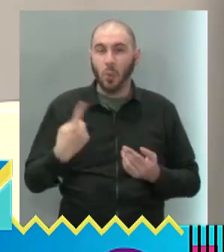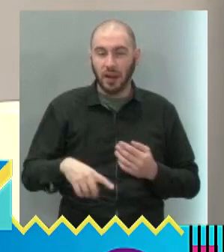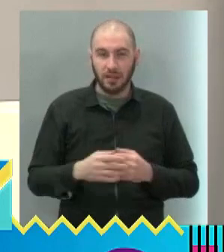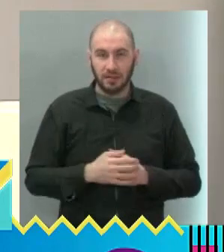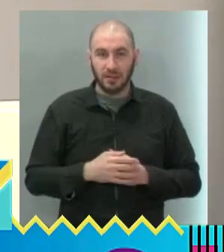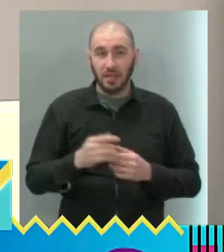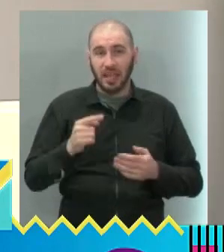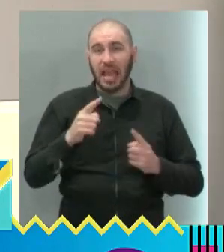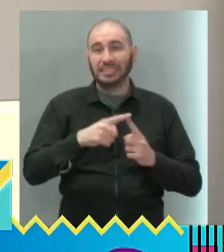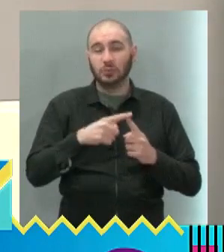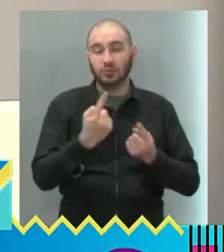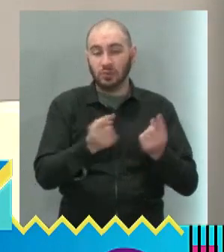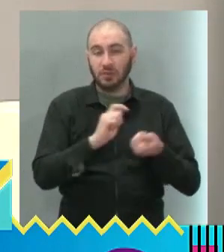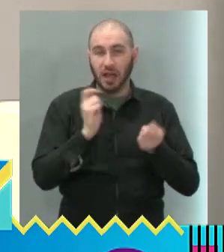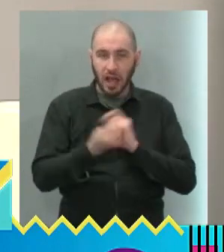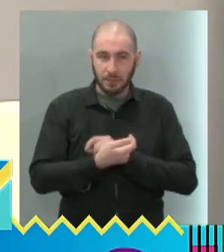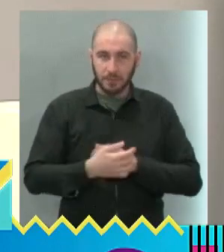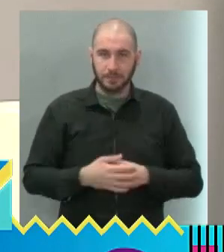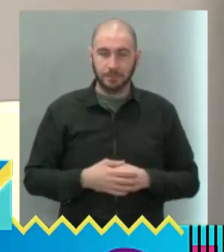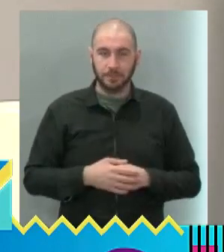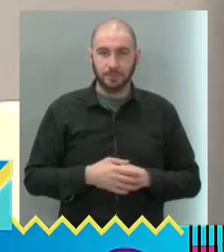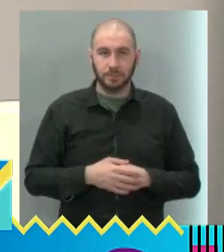un cambio institucional, donde